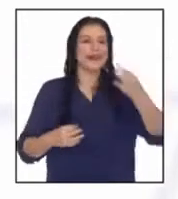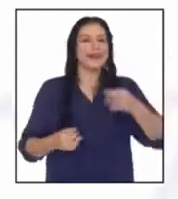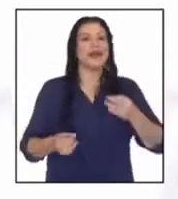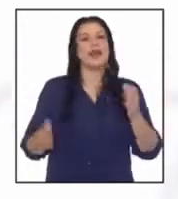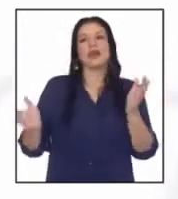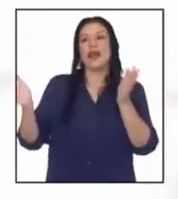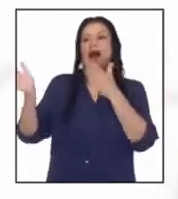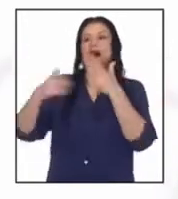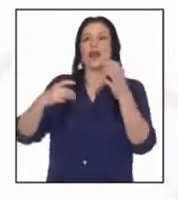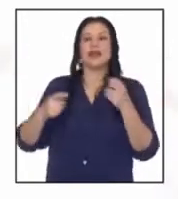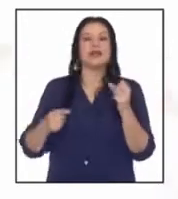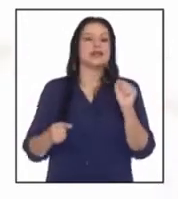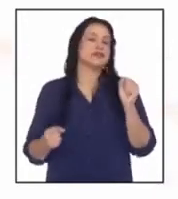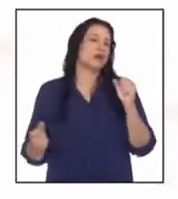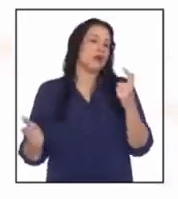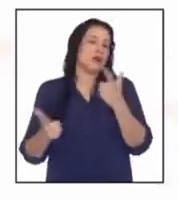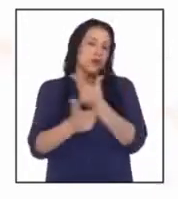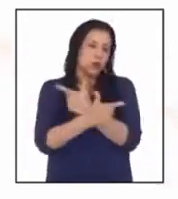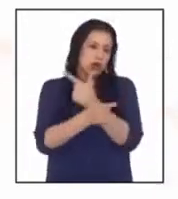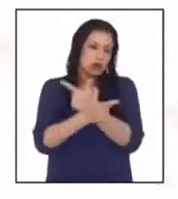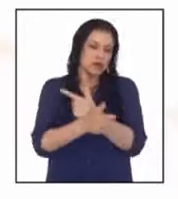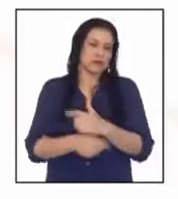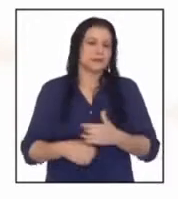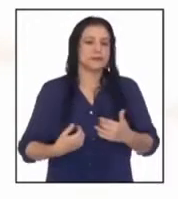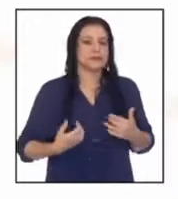del Lurigancho.